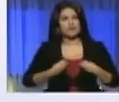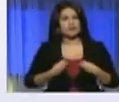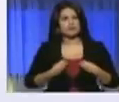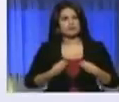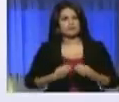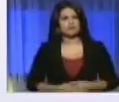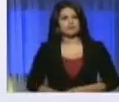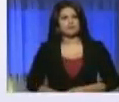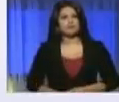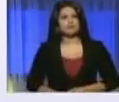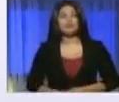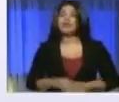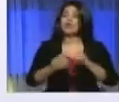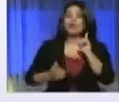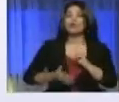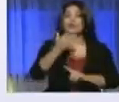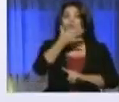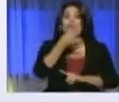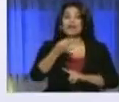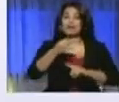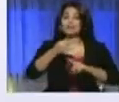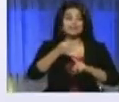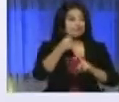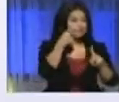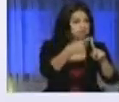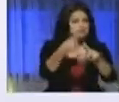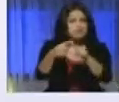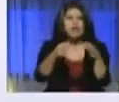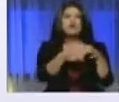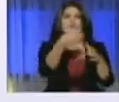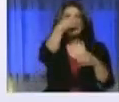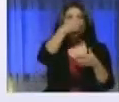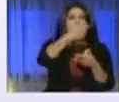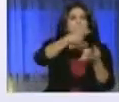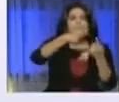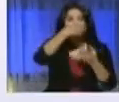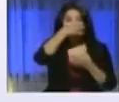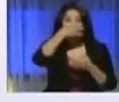Y logramos desarticular todas esas bandas criminales que hay por ahí. Hay que